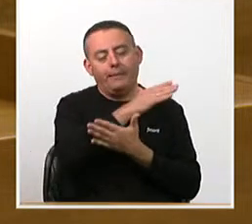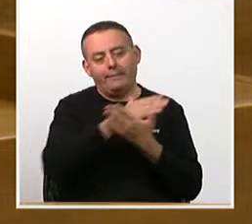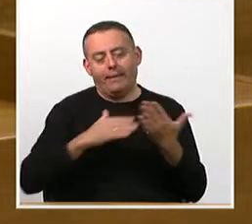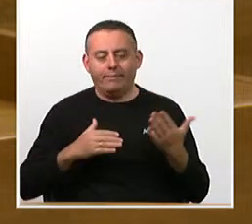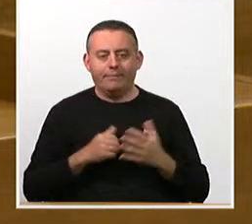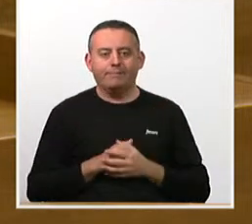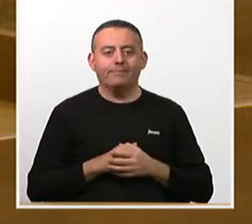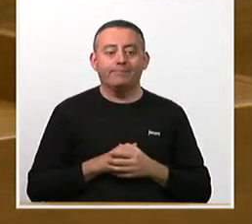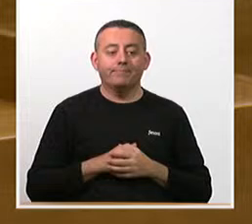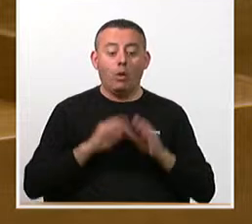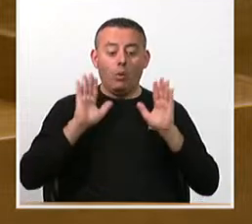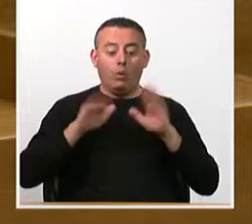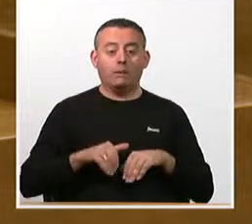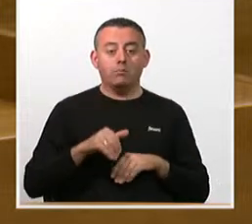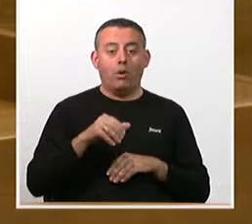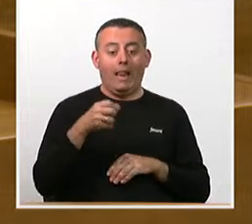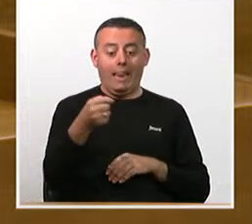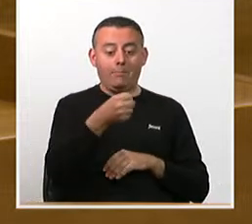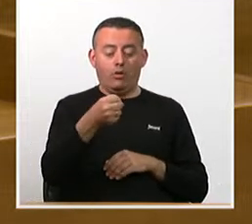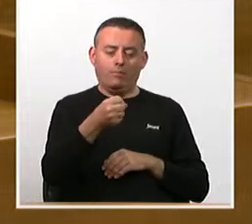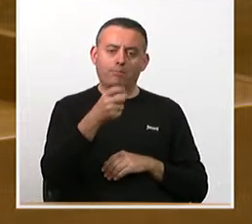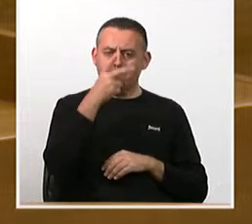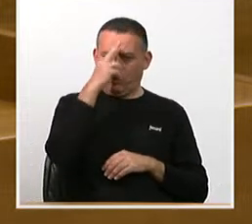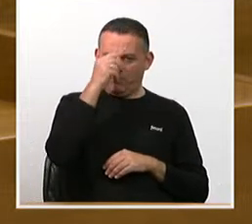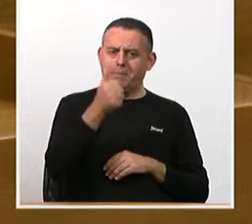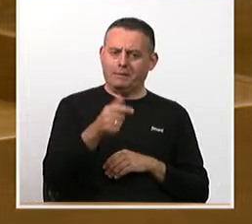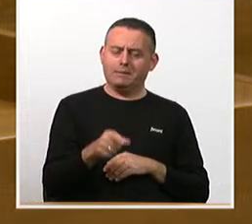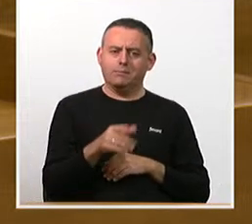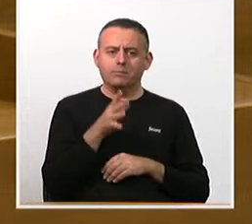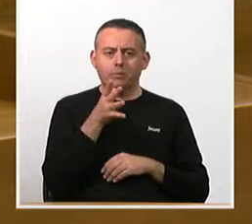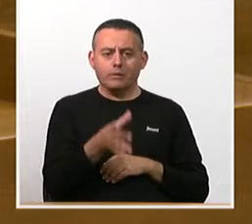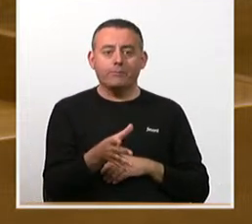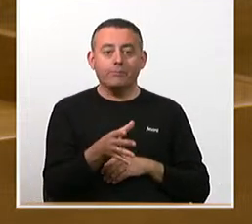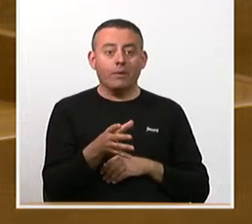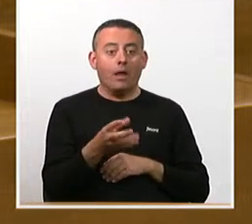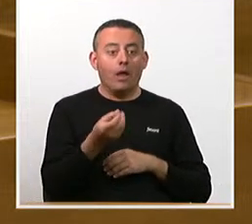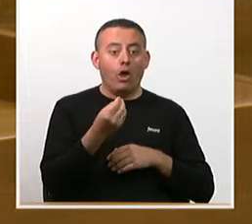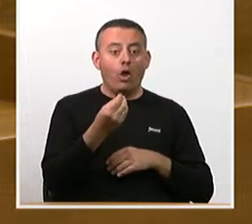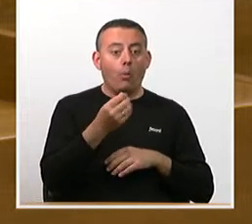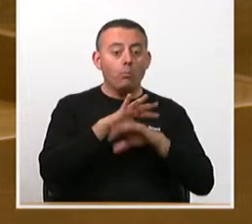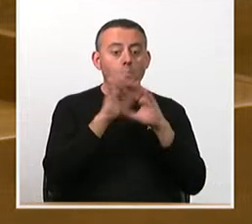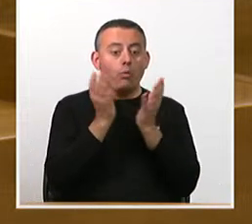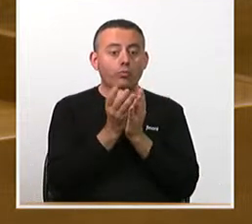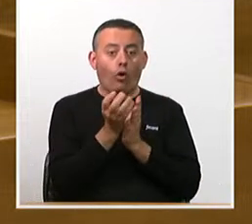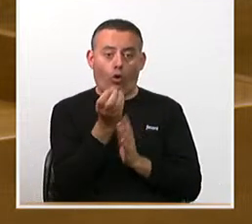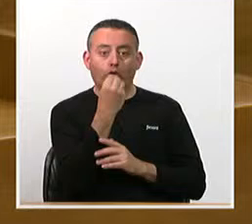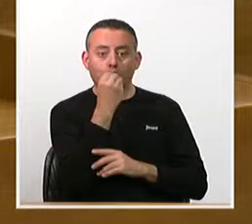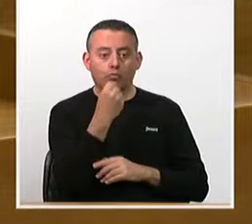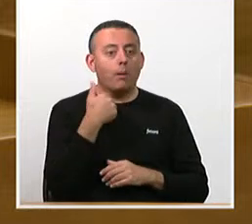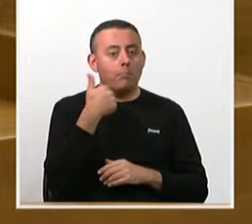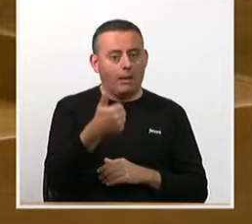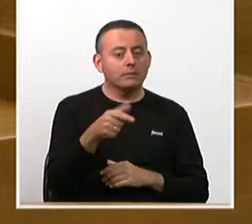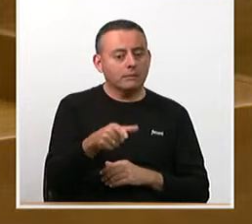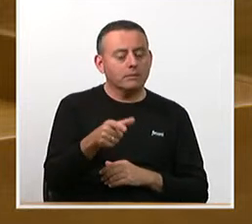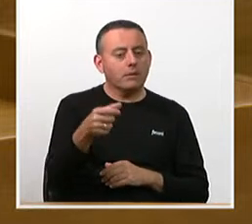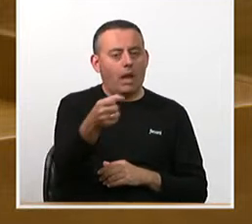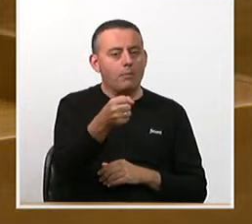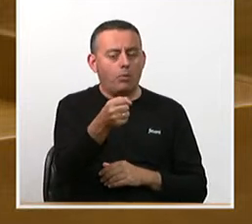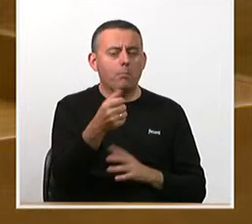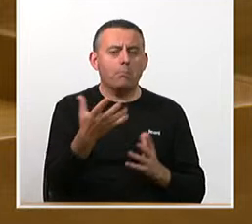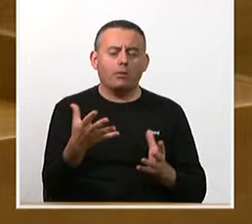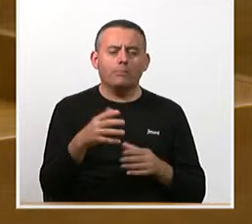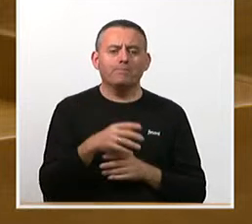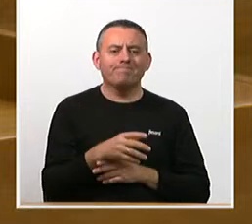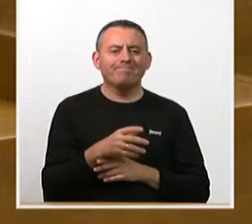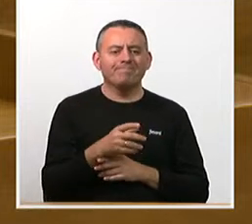caso del limón es el más preocupante de todos y es que a pesar del incremento de consumo mundial de este cítrico no ha sido capaz de introducir en el